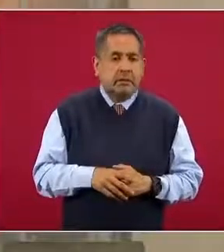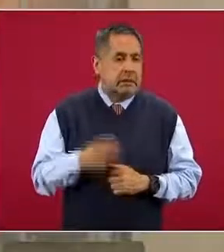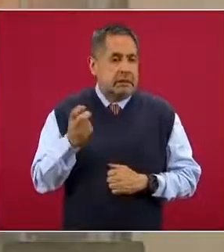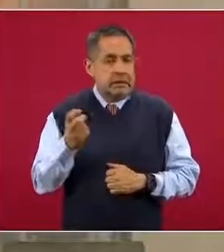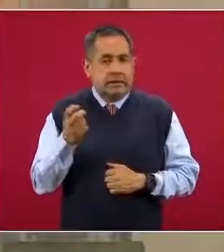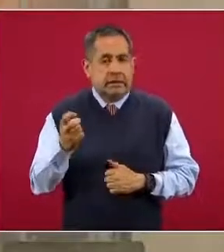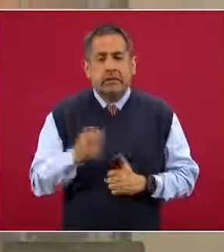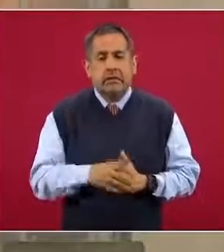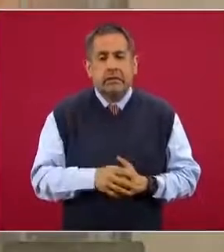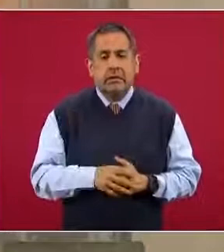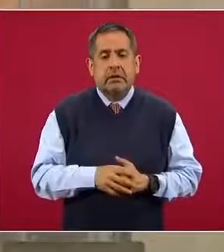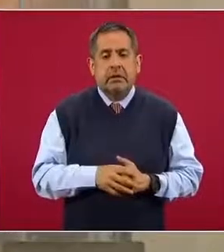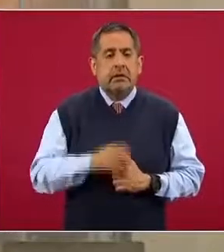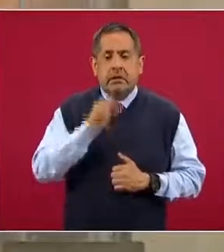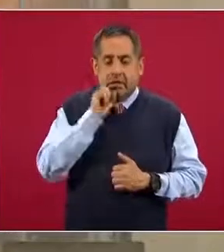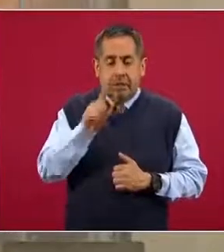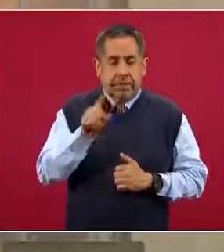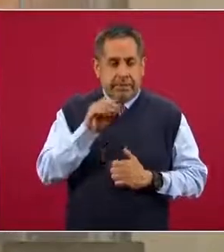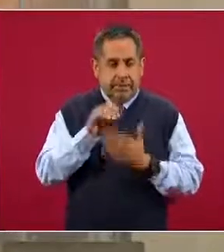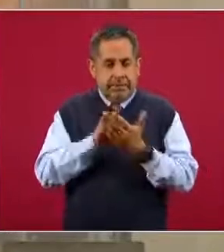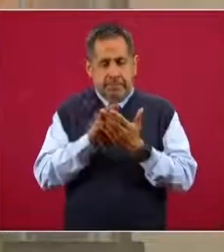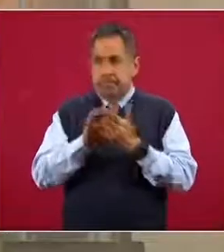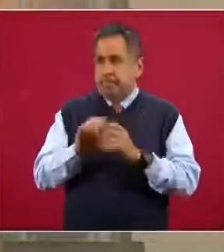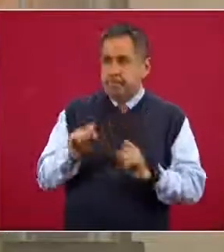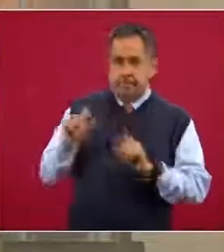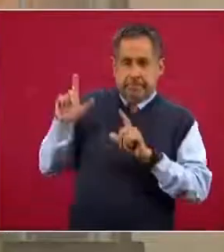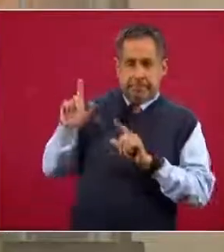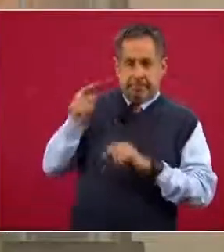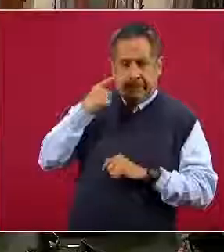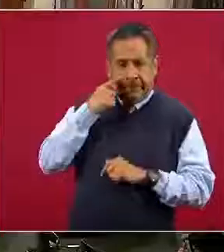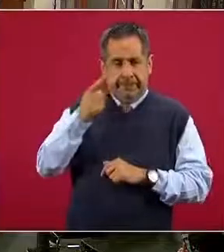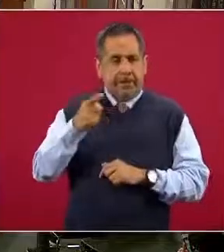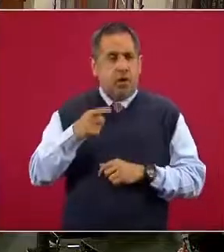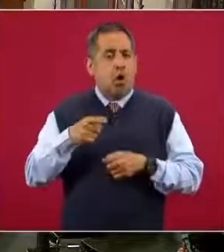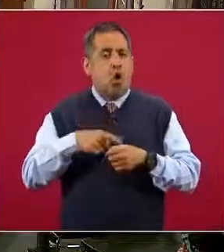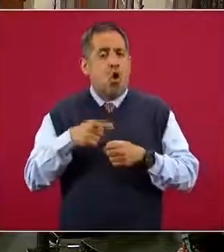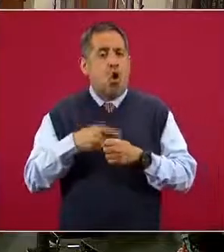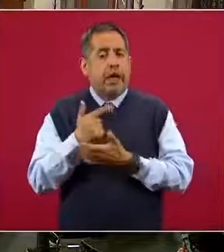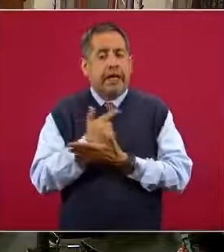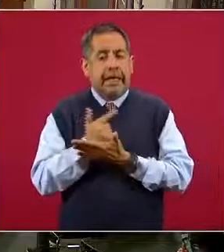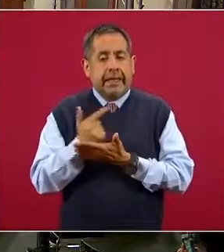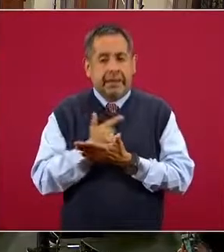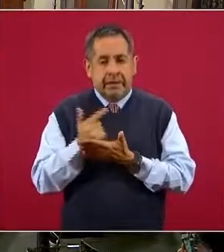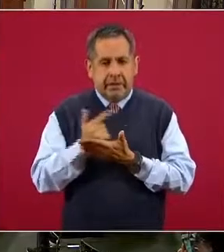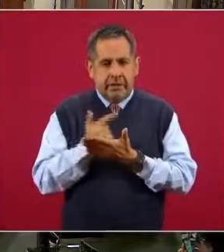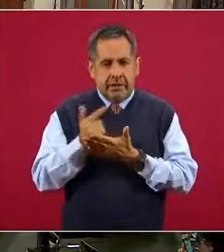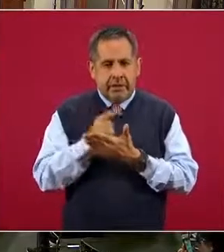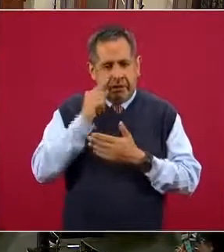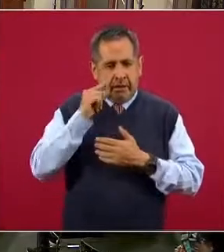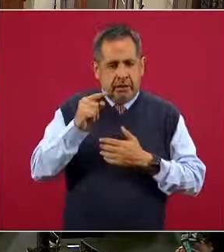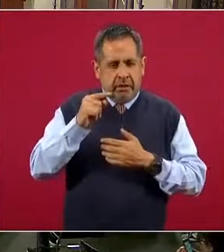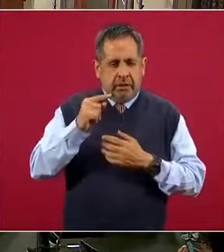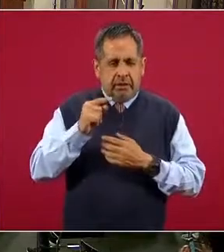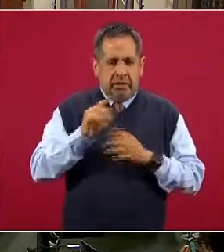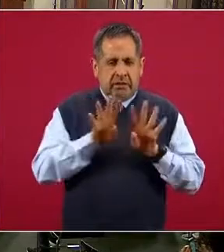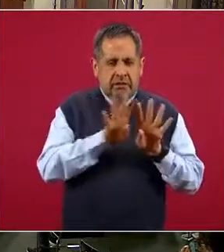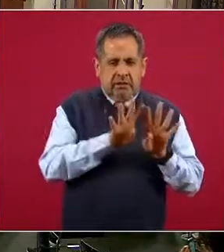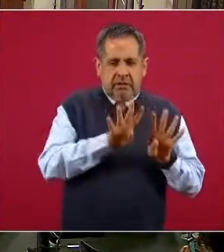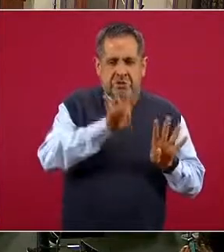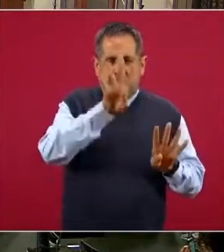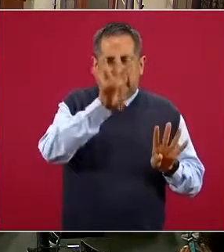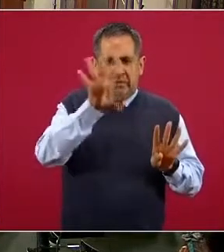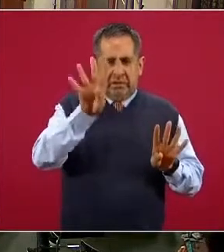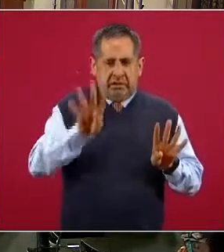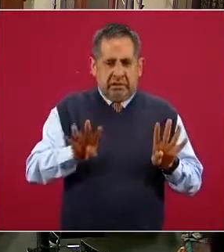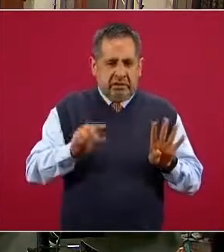Asimismo, tenemos también representadas en el color gris que está en medio de las barras verdes y las barras de color